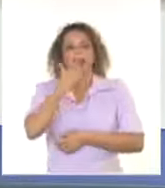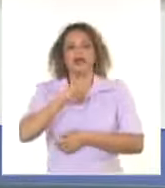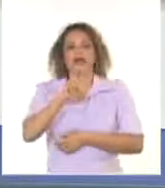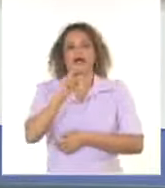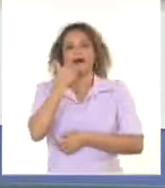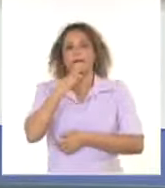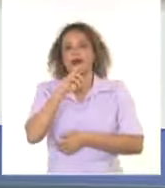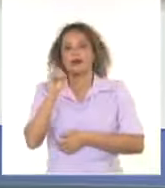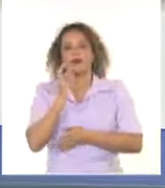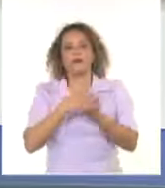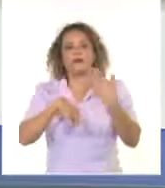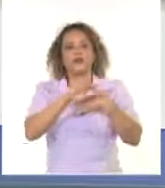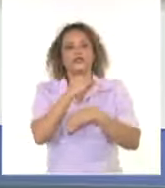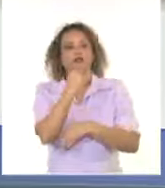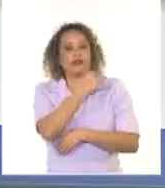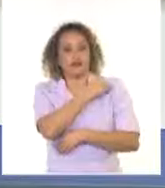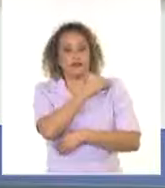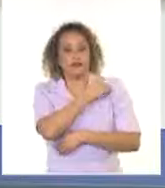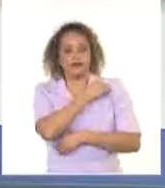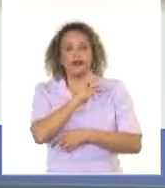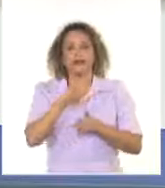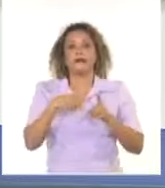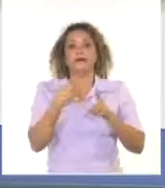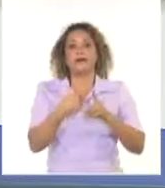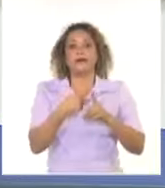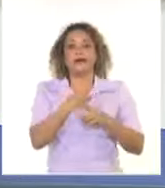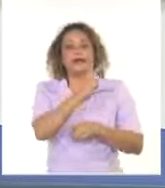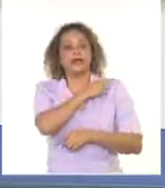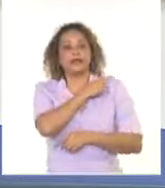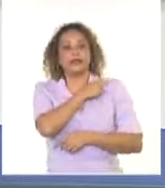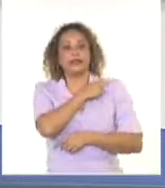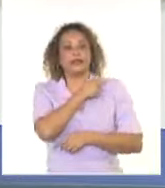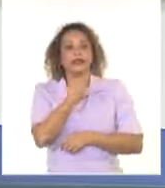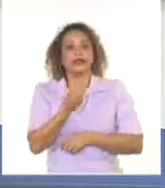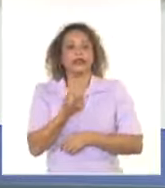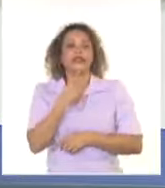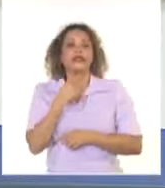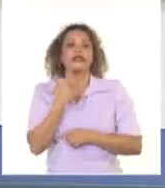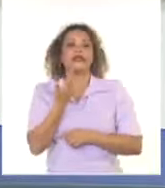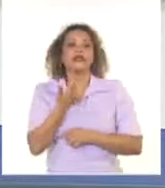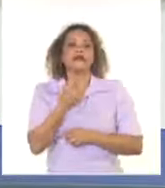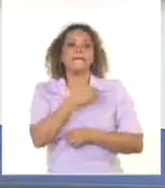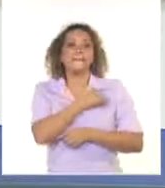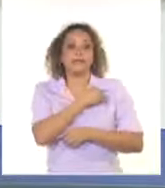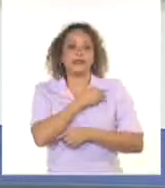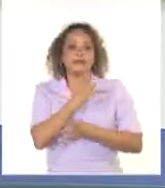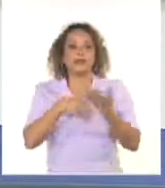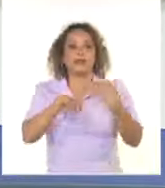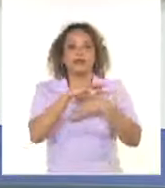Miera, ministro de las FARC, y el general de División Lázaro Alberto Álvarez Casas, ministro del Interior,